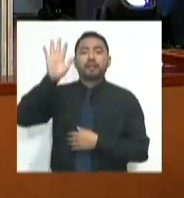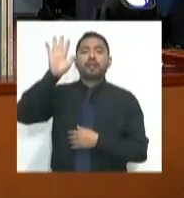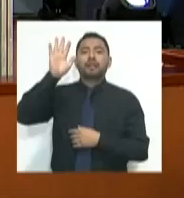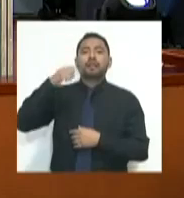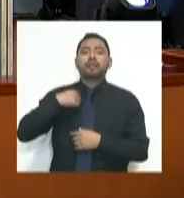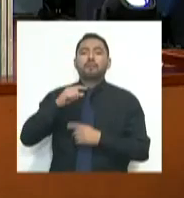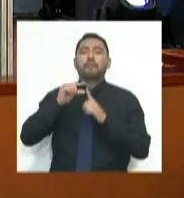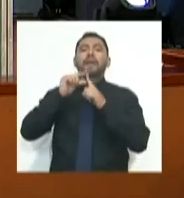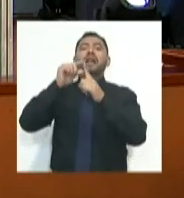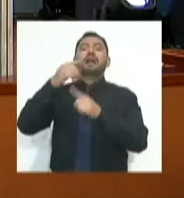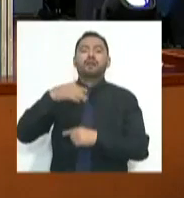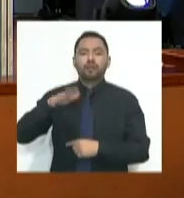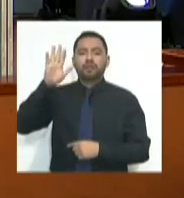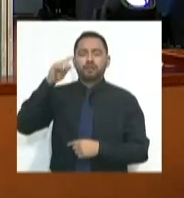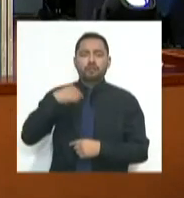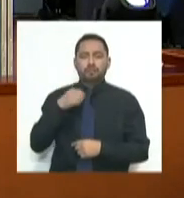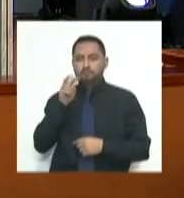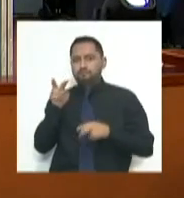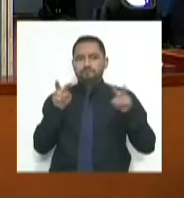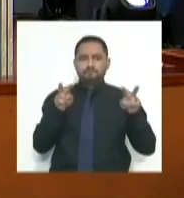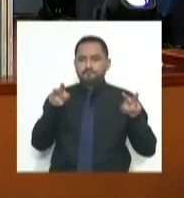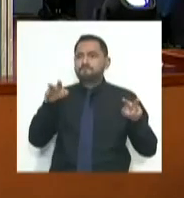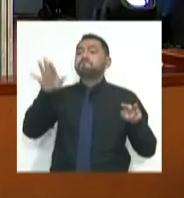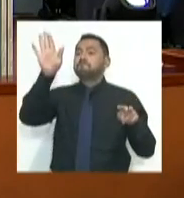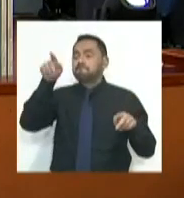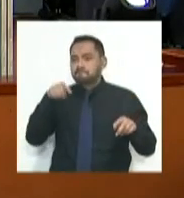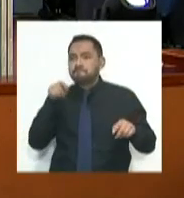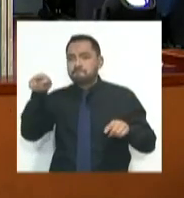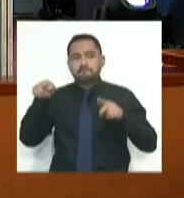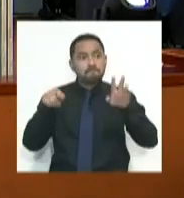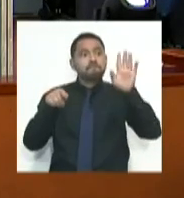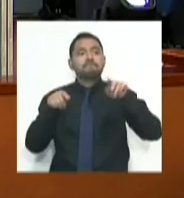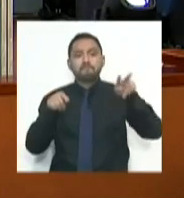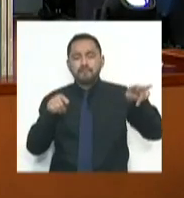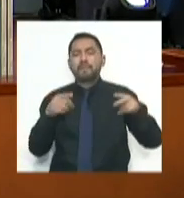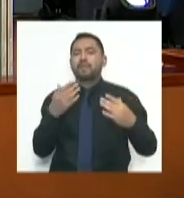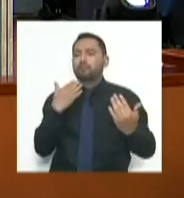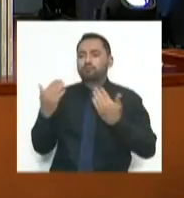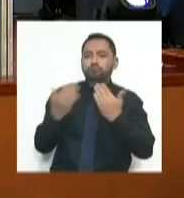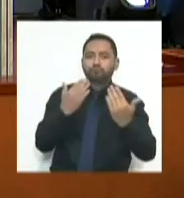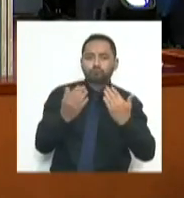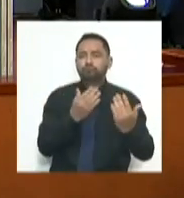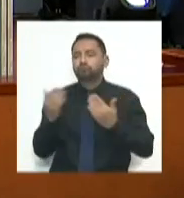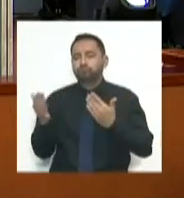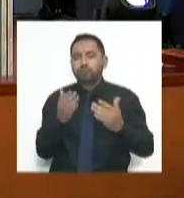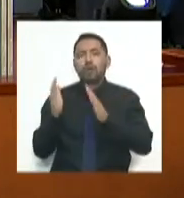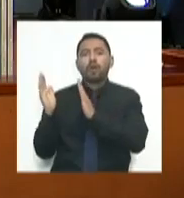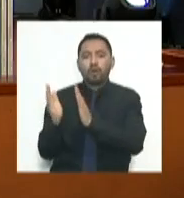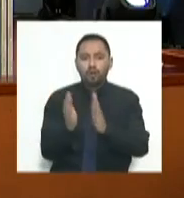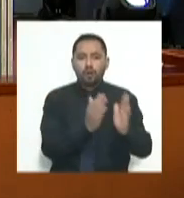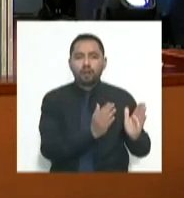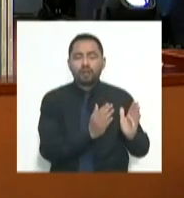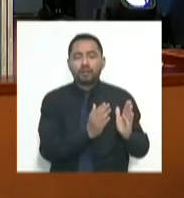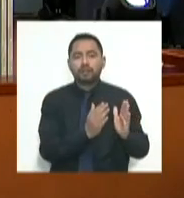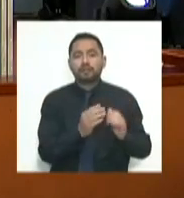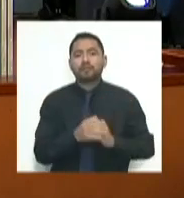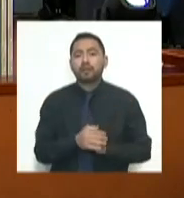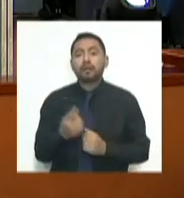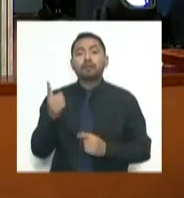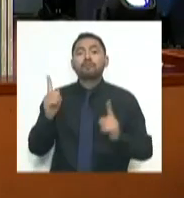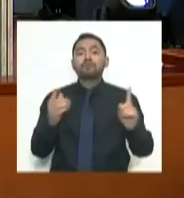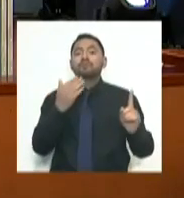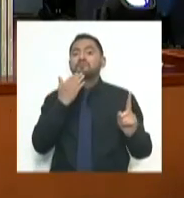hecho el 40 por ciento del canon minero directamente a la población para que no quede en manos de gestores o